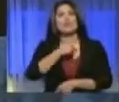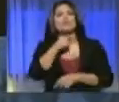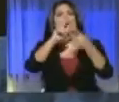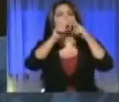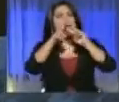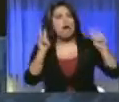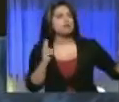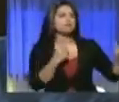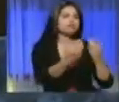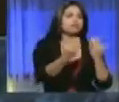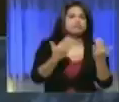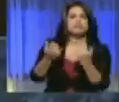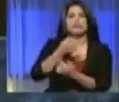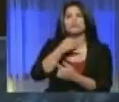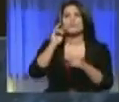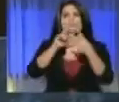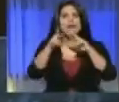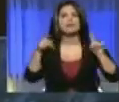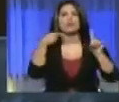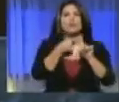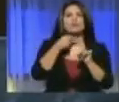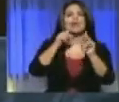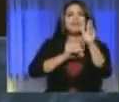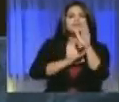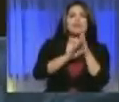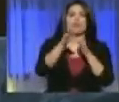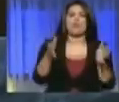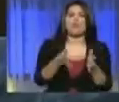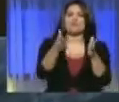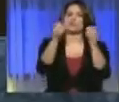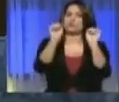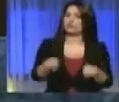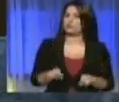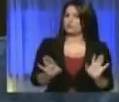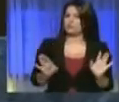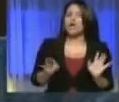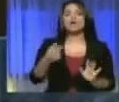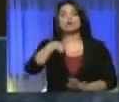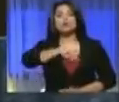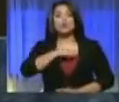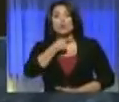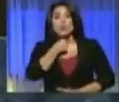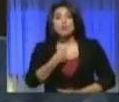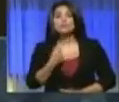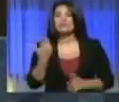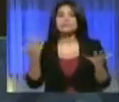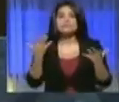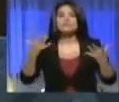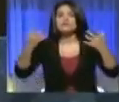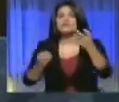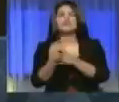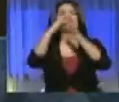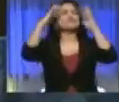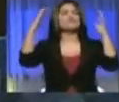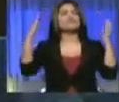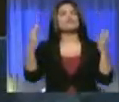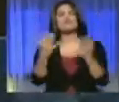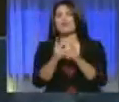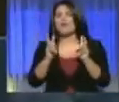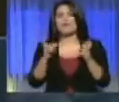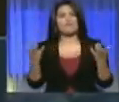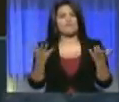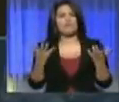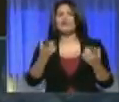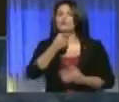es una diplomacia para el desarrollo, es una diplomacia para un nuevo mundo, es una diplomacia